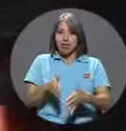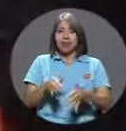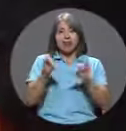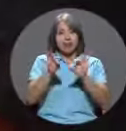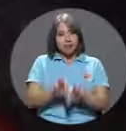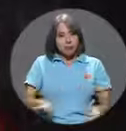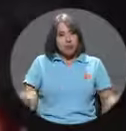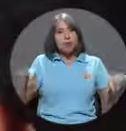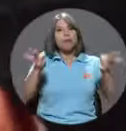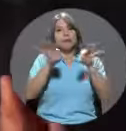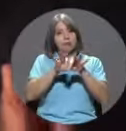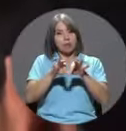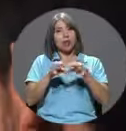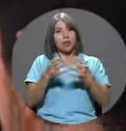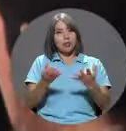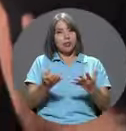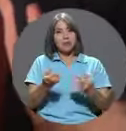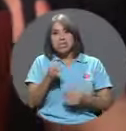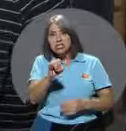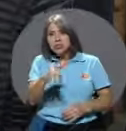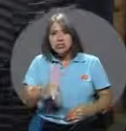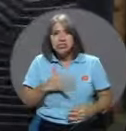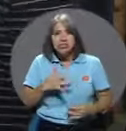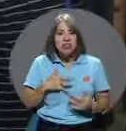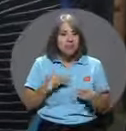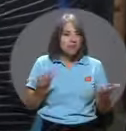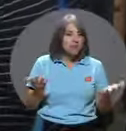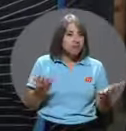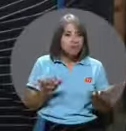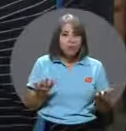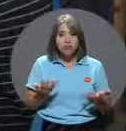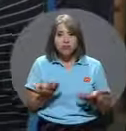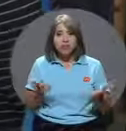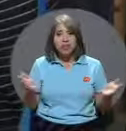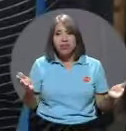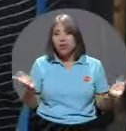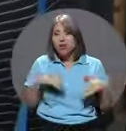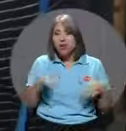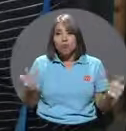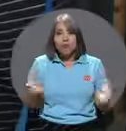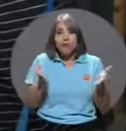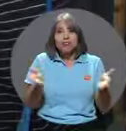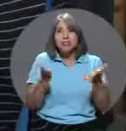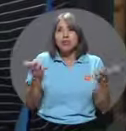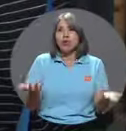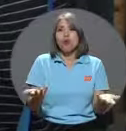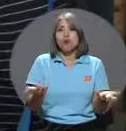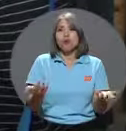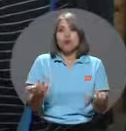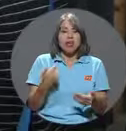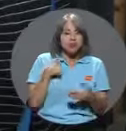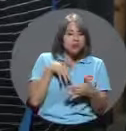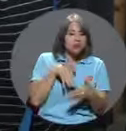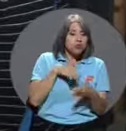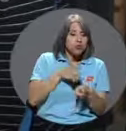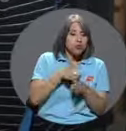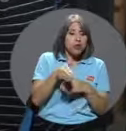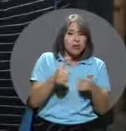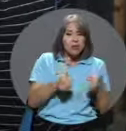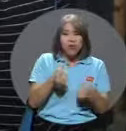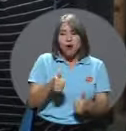importante si se tiene como desmotivación, desde qué carrera estoy estudiando o no